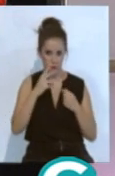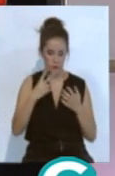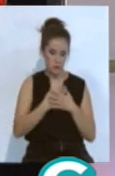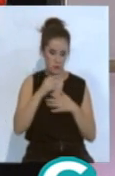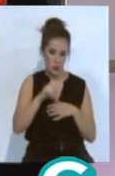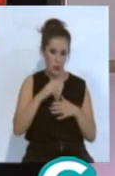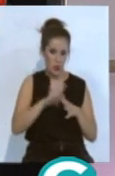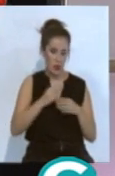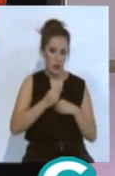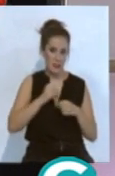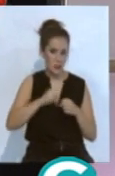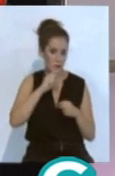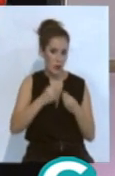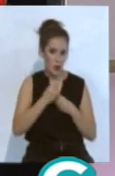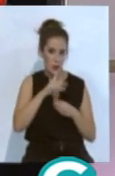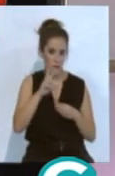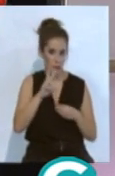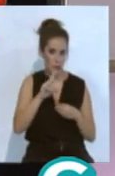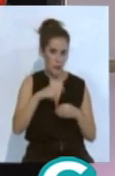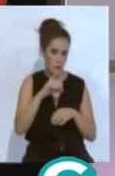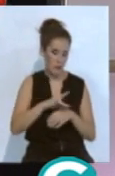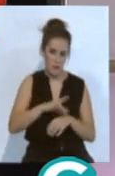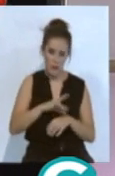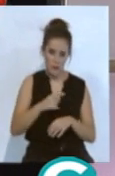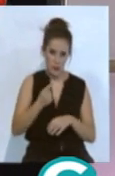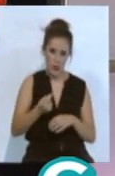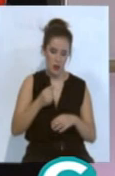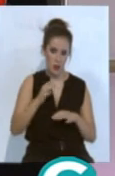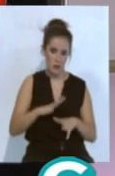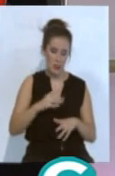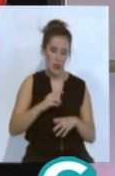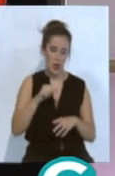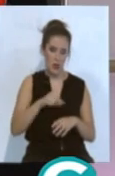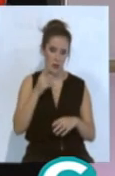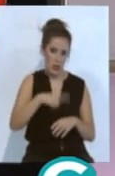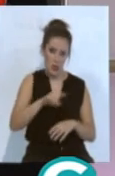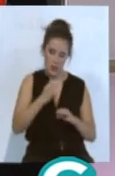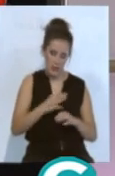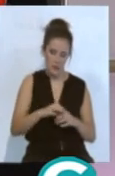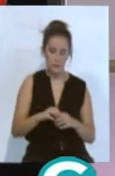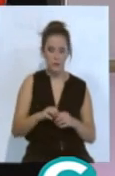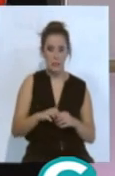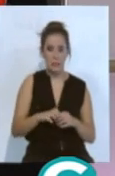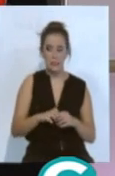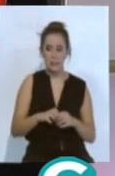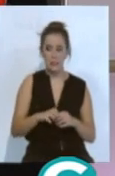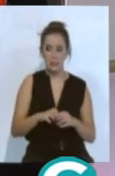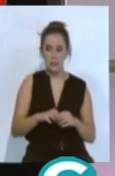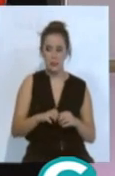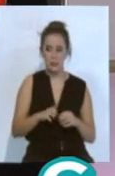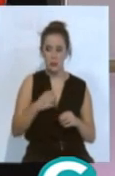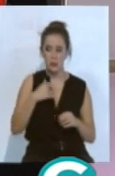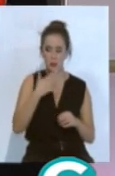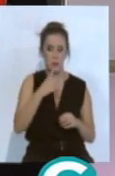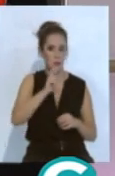con él, han triunfado con él después de verlo tan malito, no se merecían estar otros que no fueran apartado, ellos. Exacto. Entonces, si ellos, yo dije que yo, el que